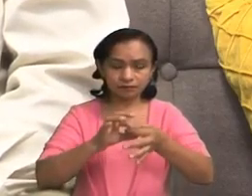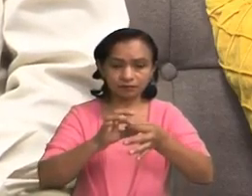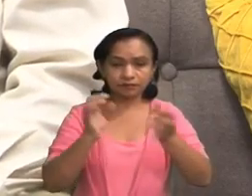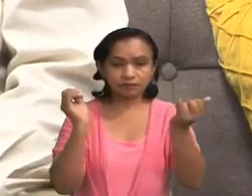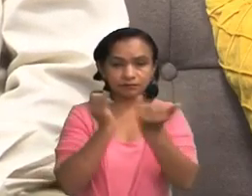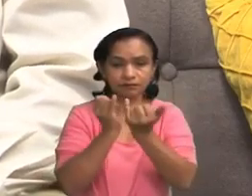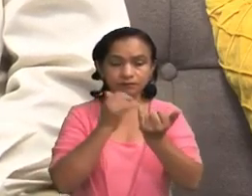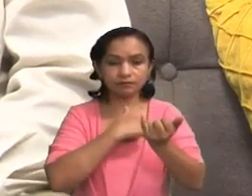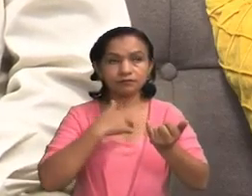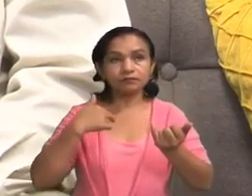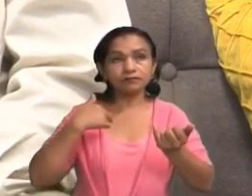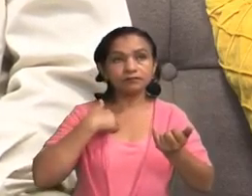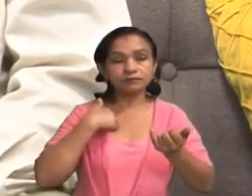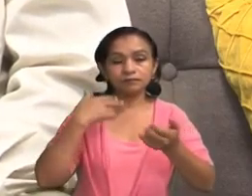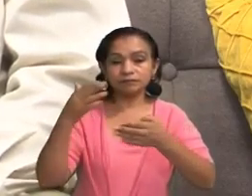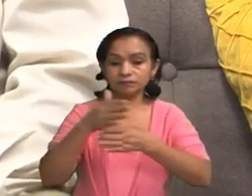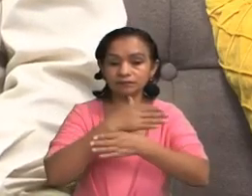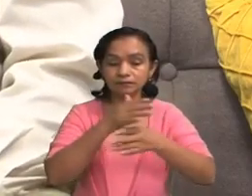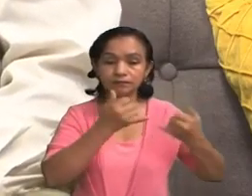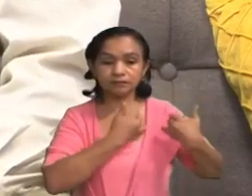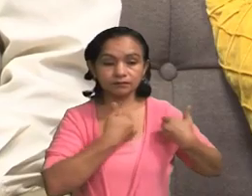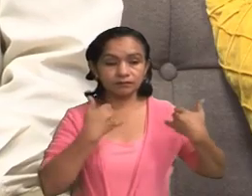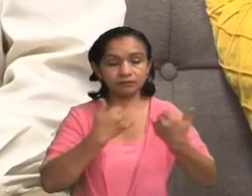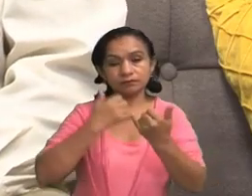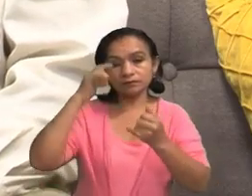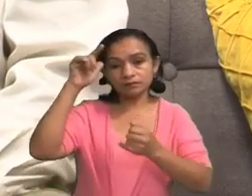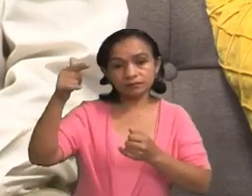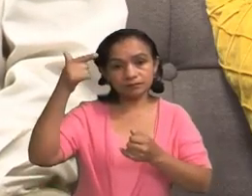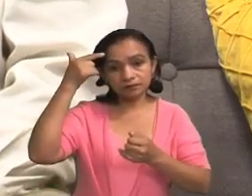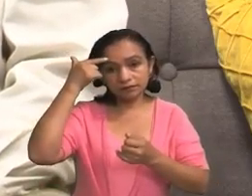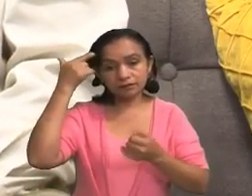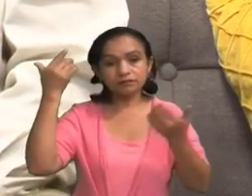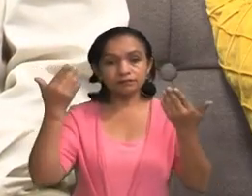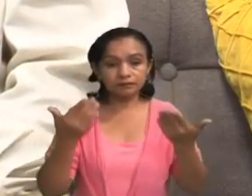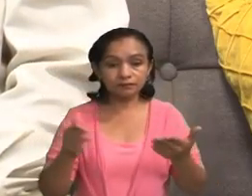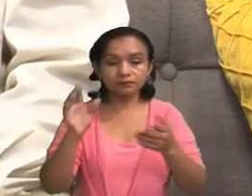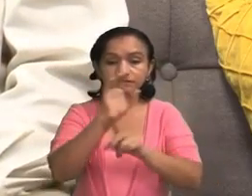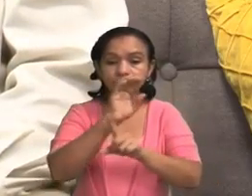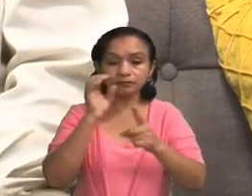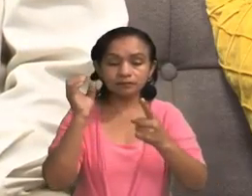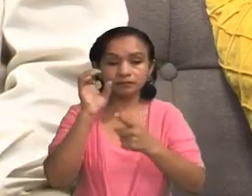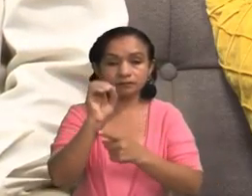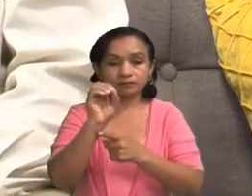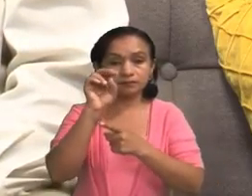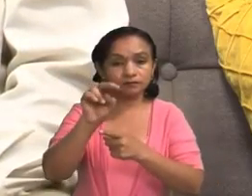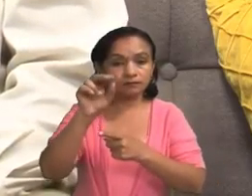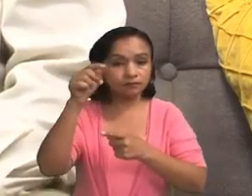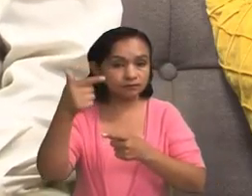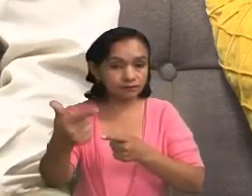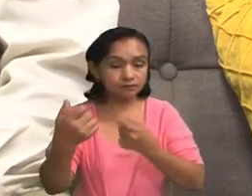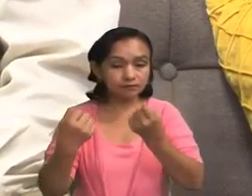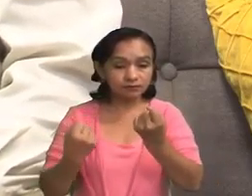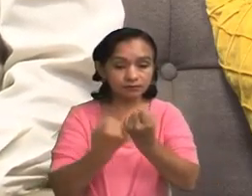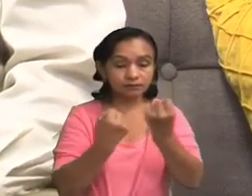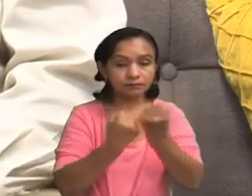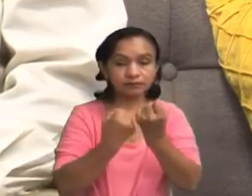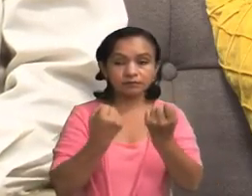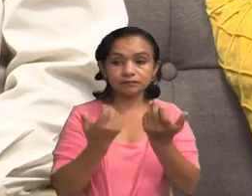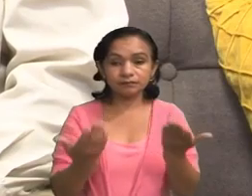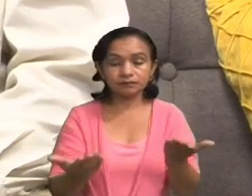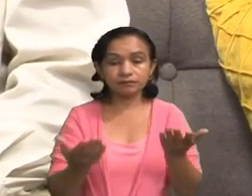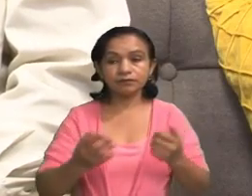hacen vinculaciones con instituciones del Estado, con organismos de cooperación técnica y